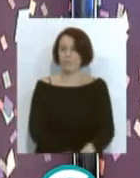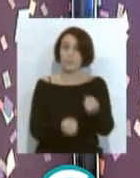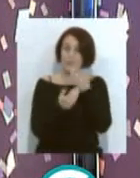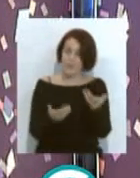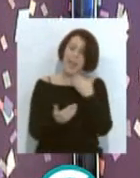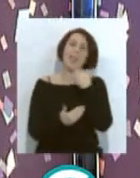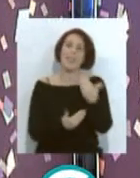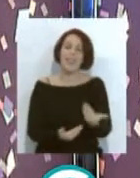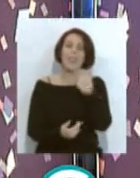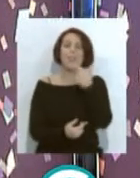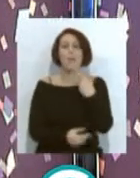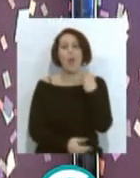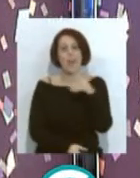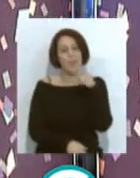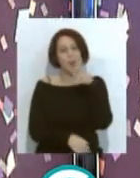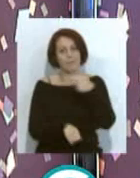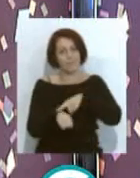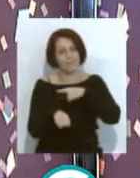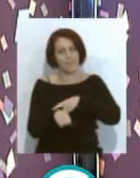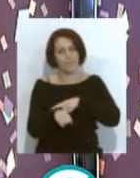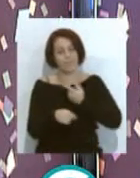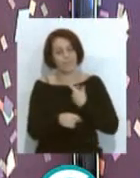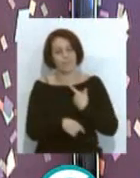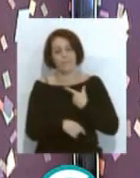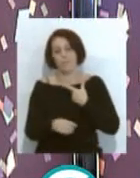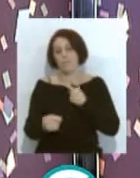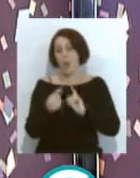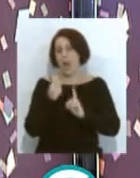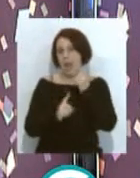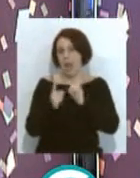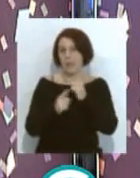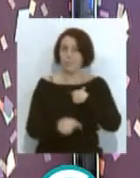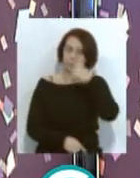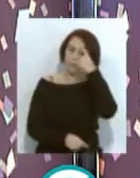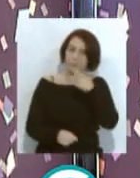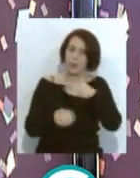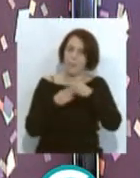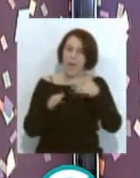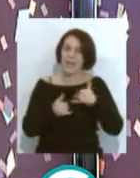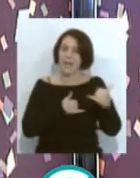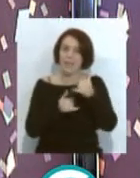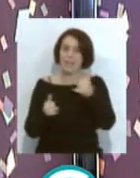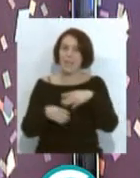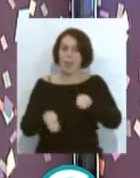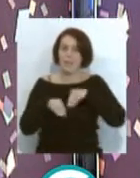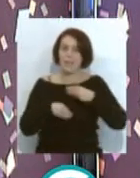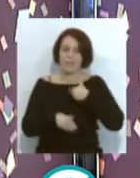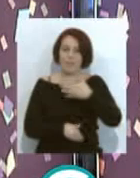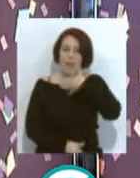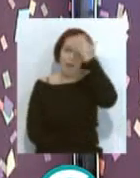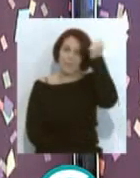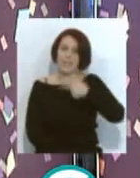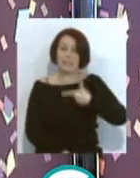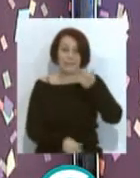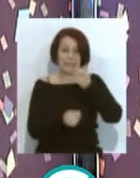pues gracias, como decimos, a David por ese tiempo que nos dedicaba. Les recordamos, estreno de Carretera y Manta el próximo mes de abril, entradas